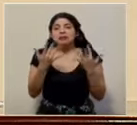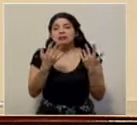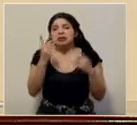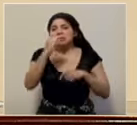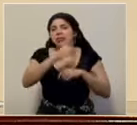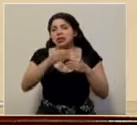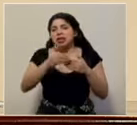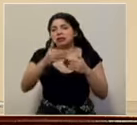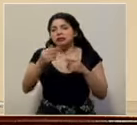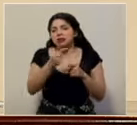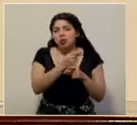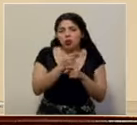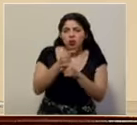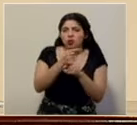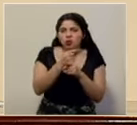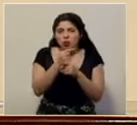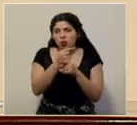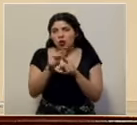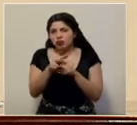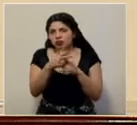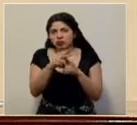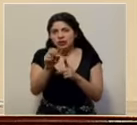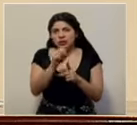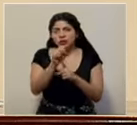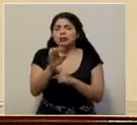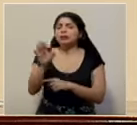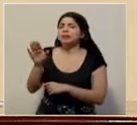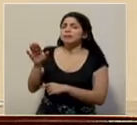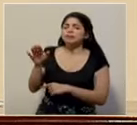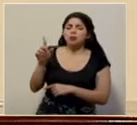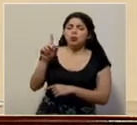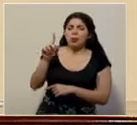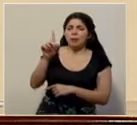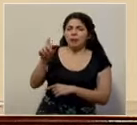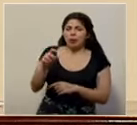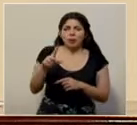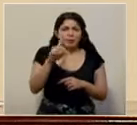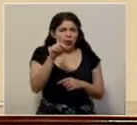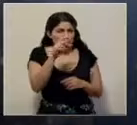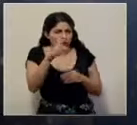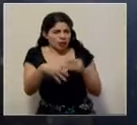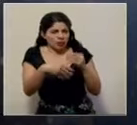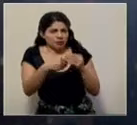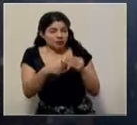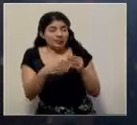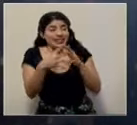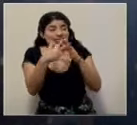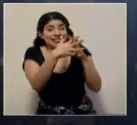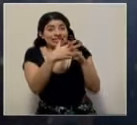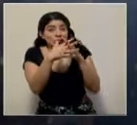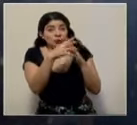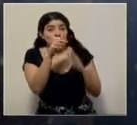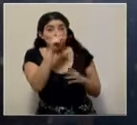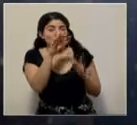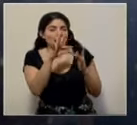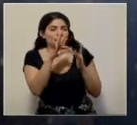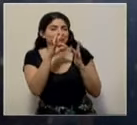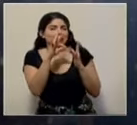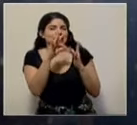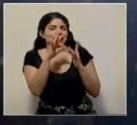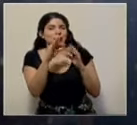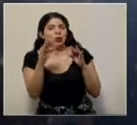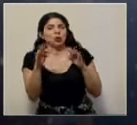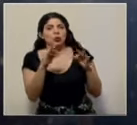que la situación se vaya corrigiendo, don Edgar. Don Gustavo, una consulta adicional. Siendo Estados Unidos el principal emisor